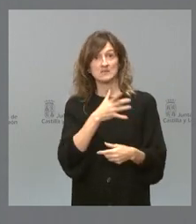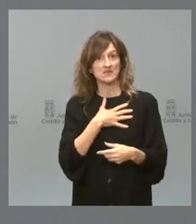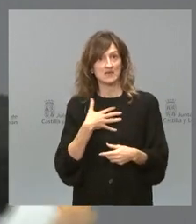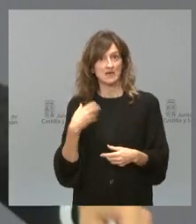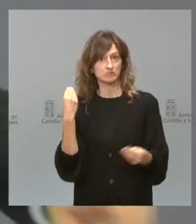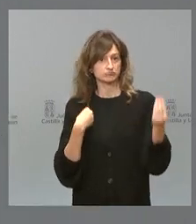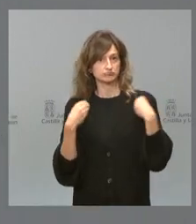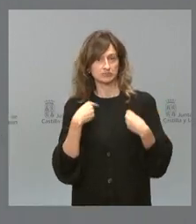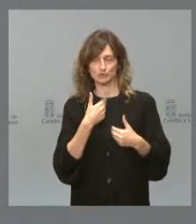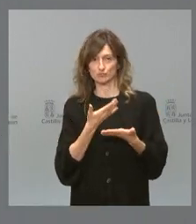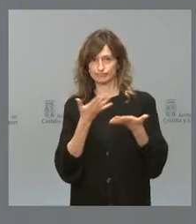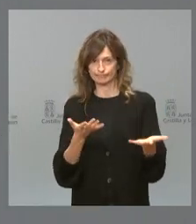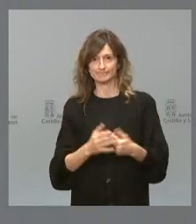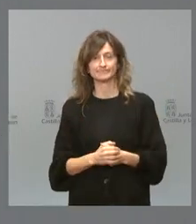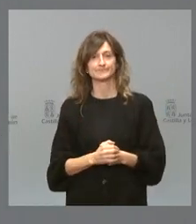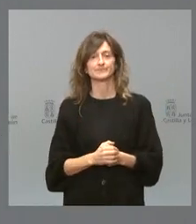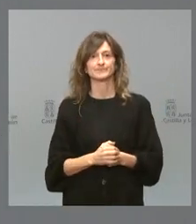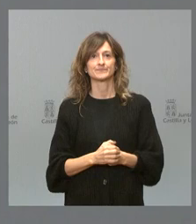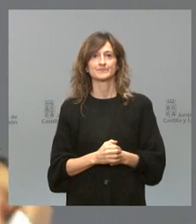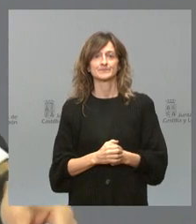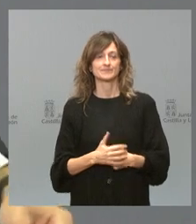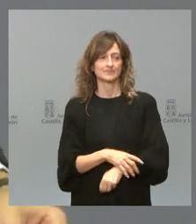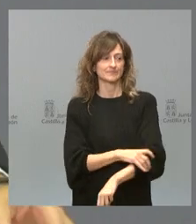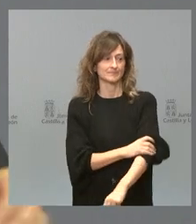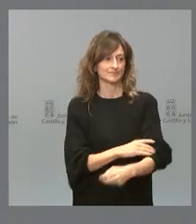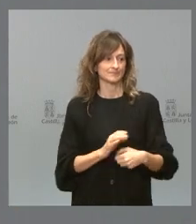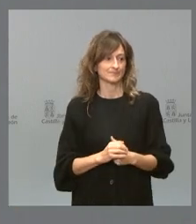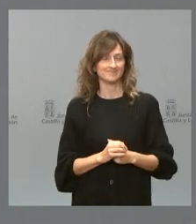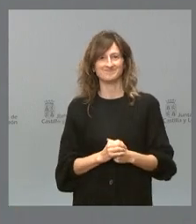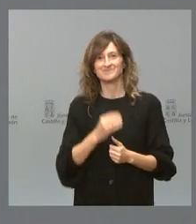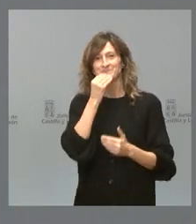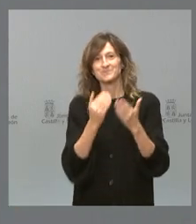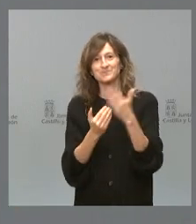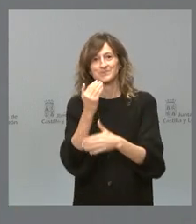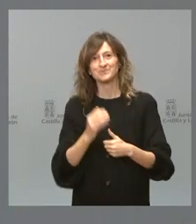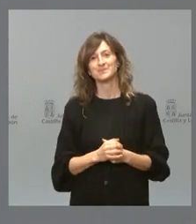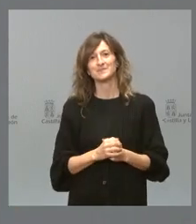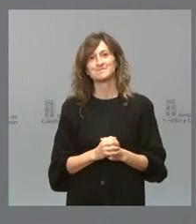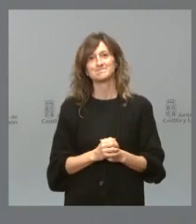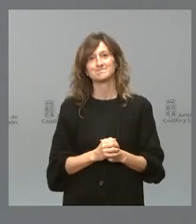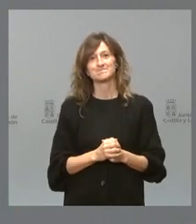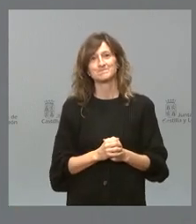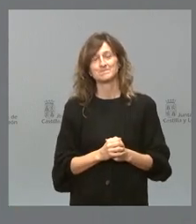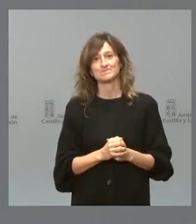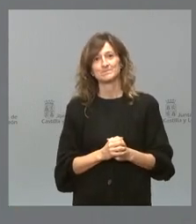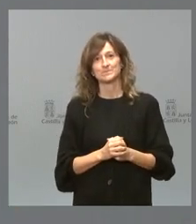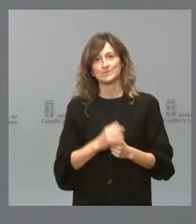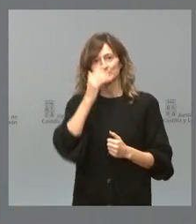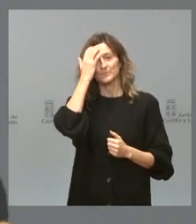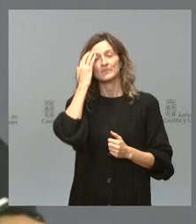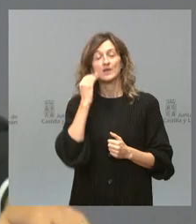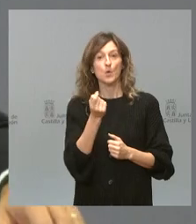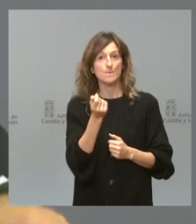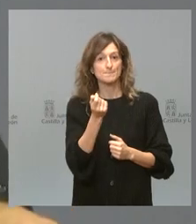hacer cualquier pregunta Pues estudia a su disposición Hola buenos días para que lo podamos contar un poco